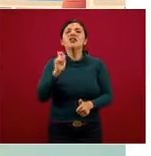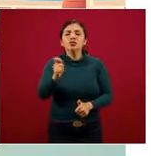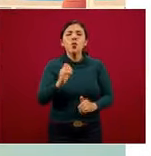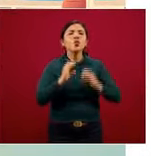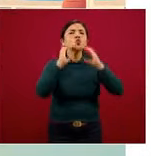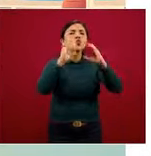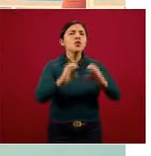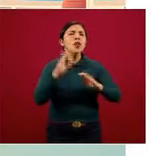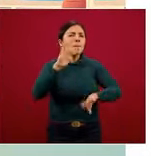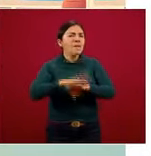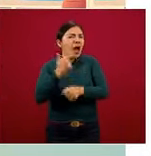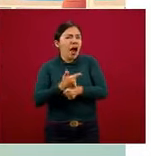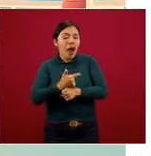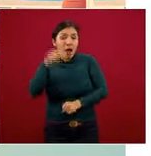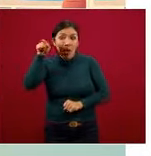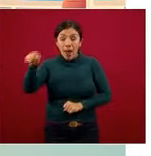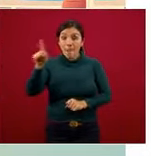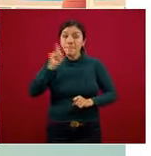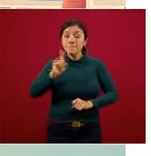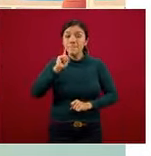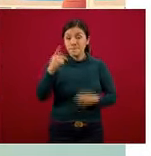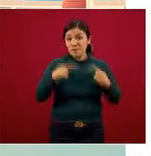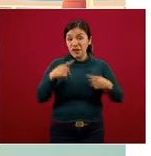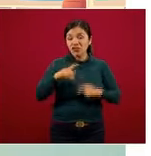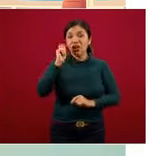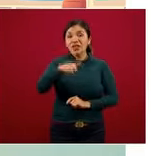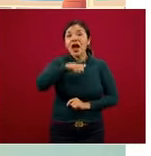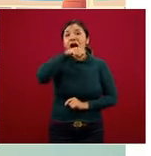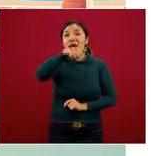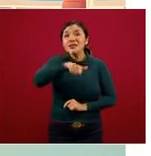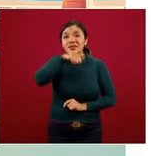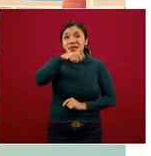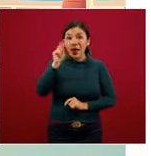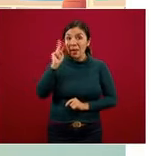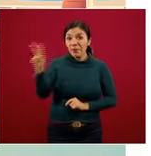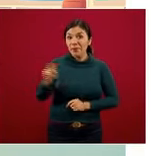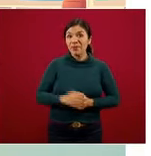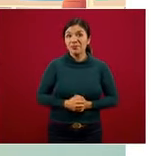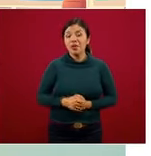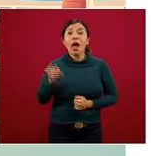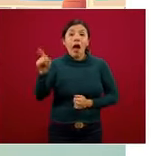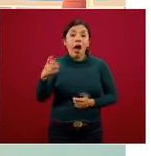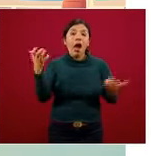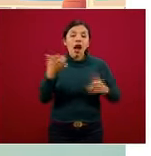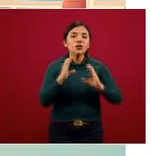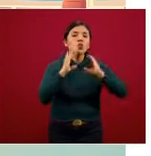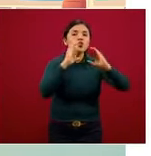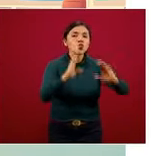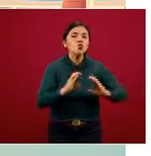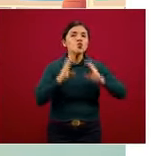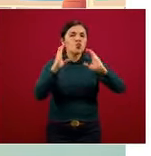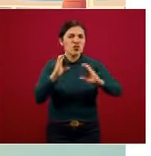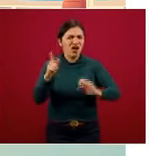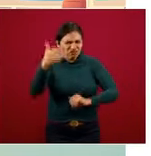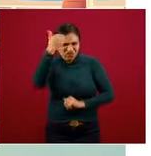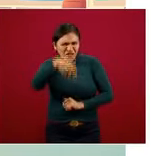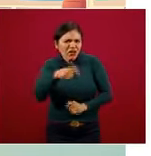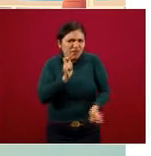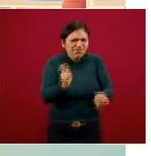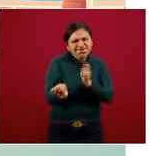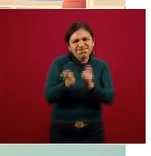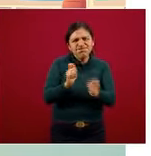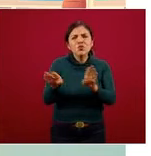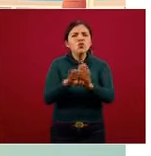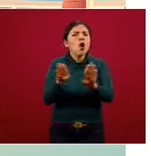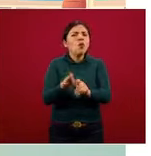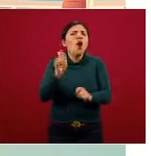cuidados máximos. Ella es una persona adulta mayor que nos cuida, que tiene la sabiduría de